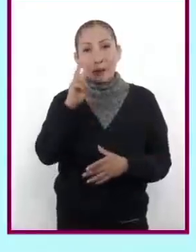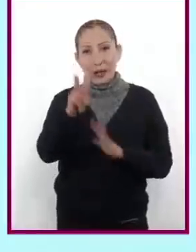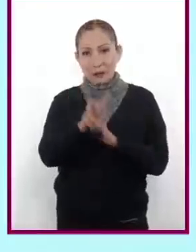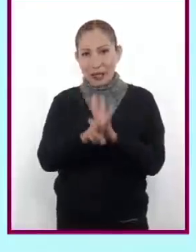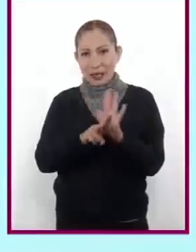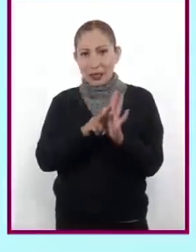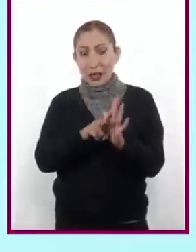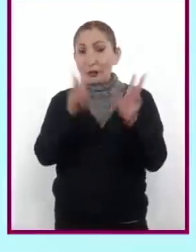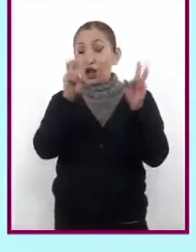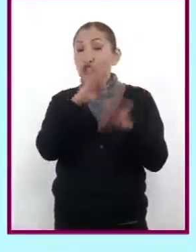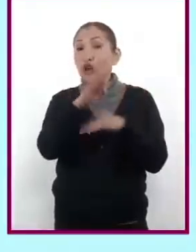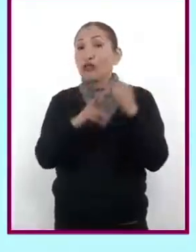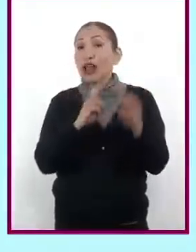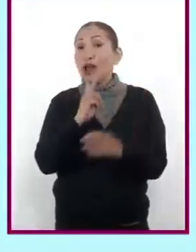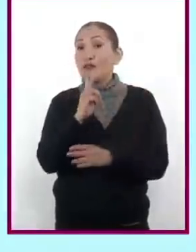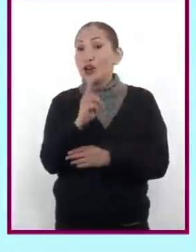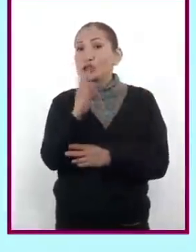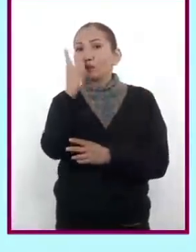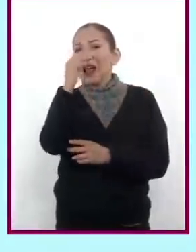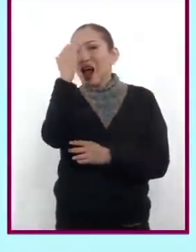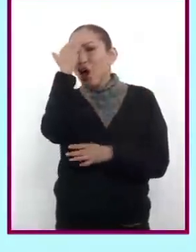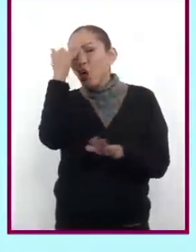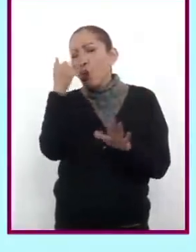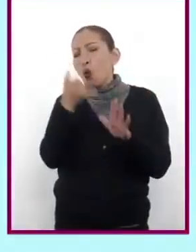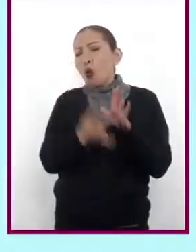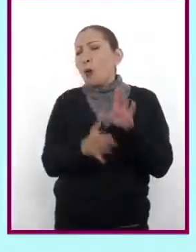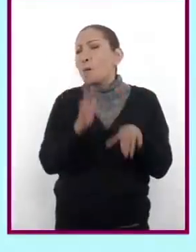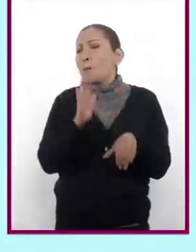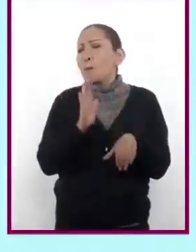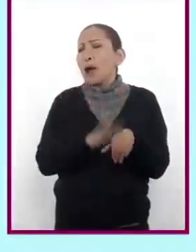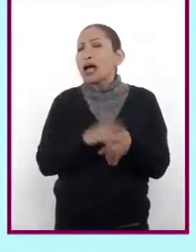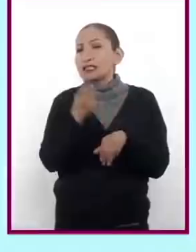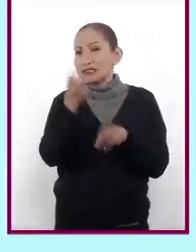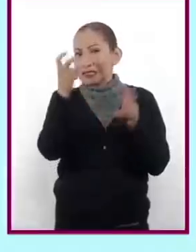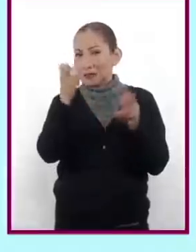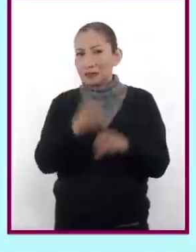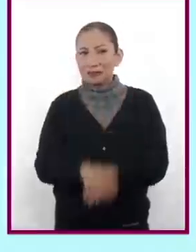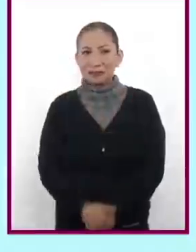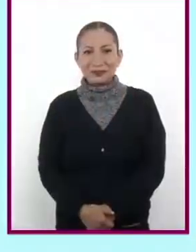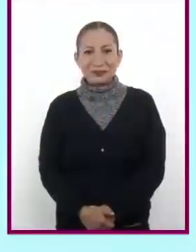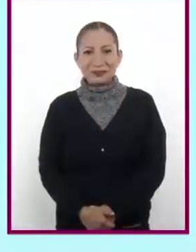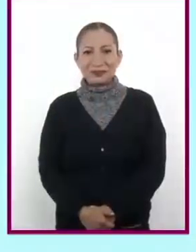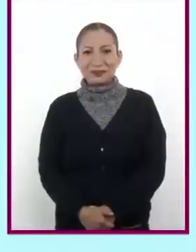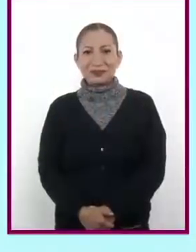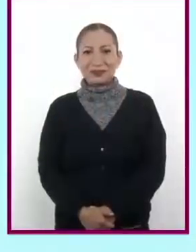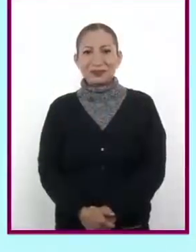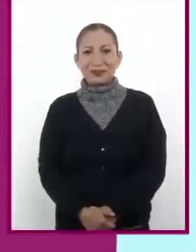video Todas las Voces para conocer un poco más de este tema.